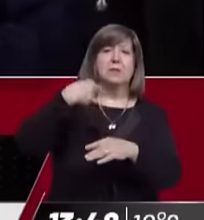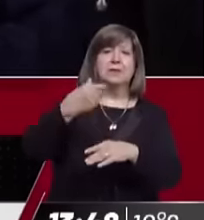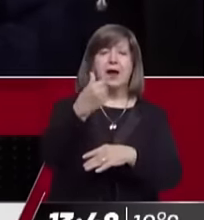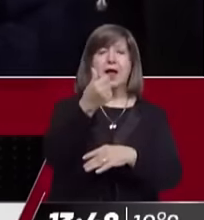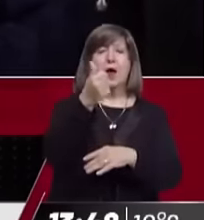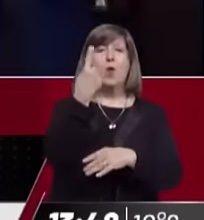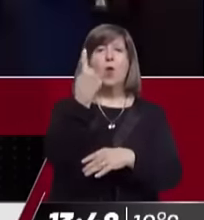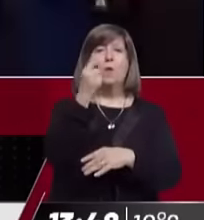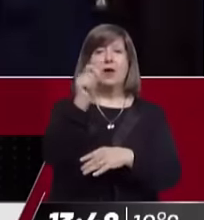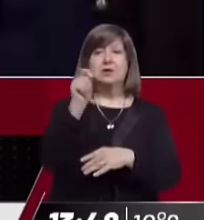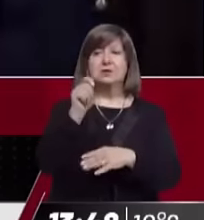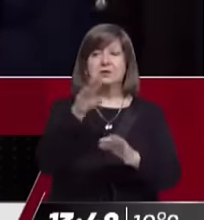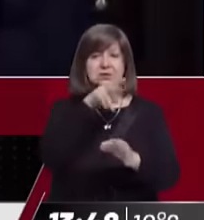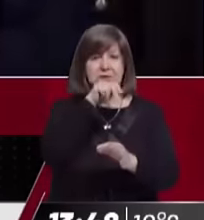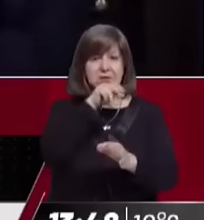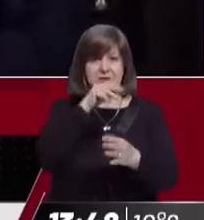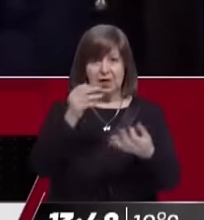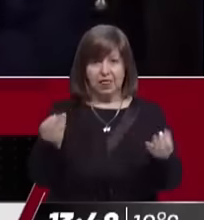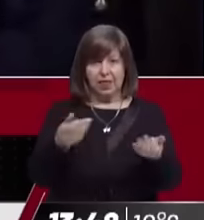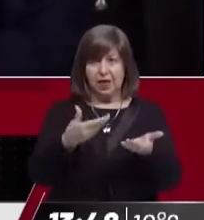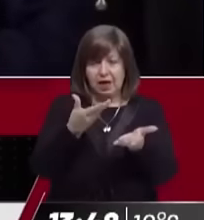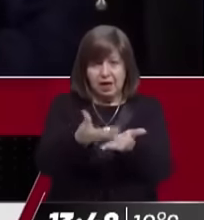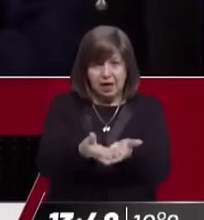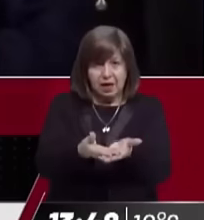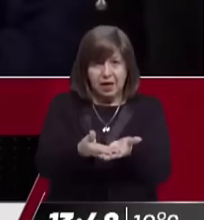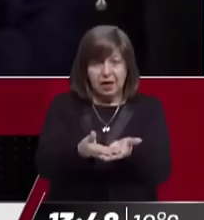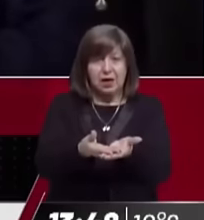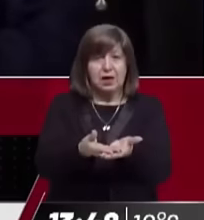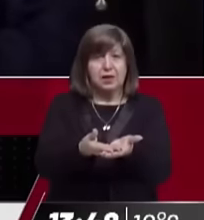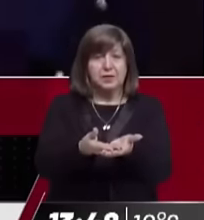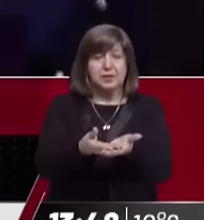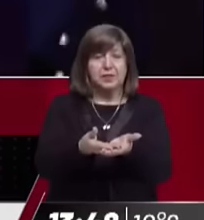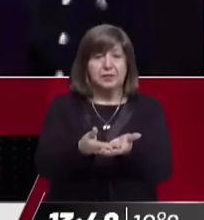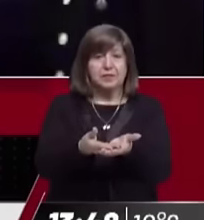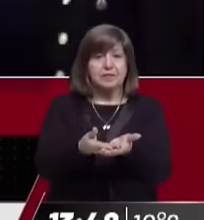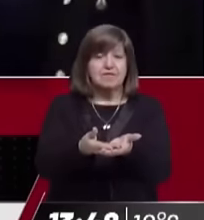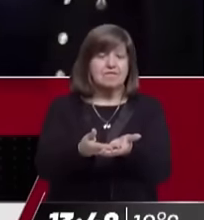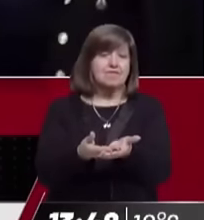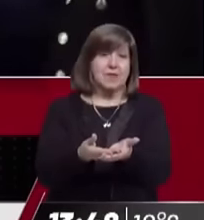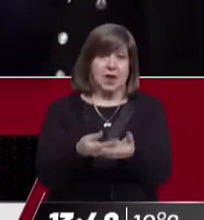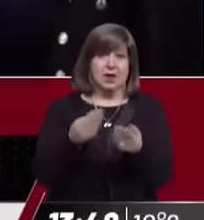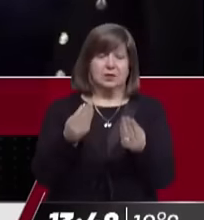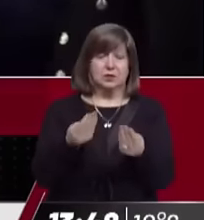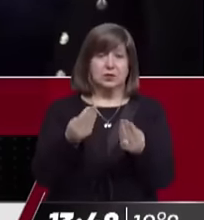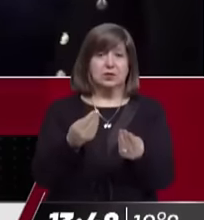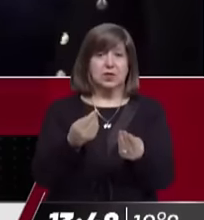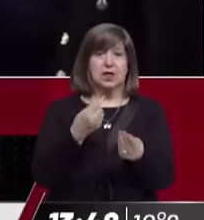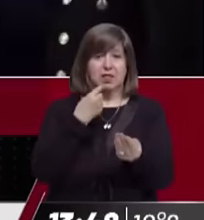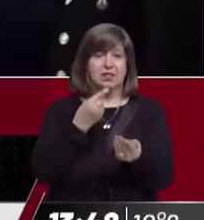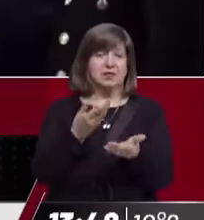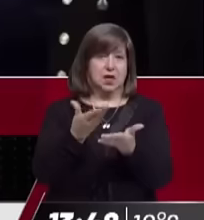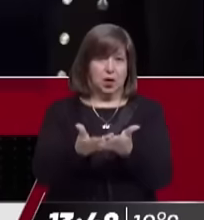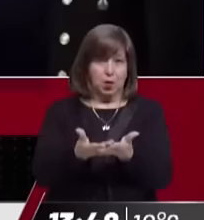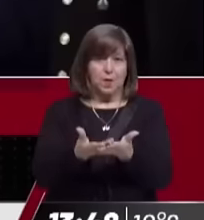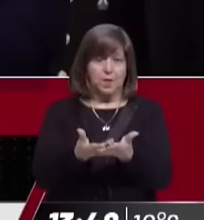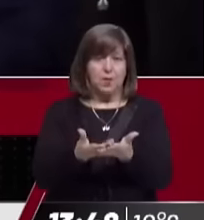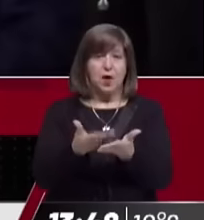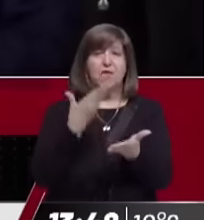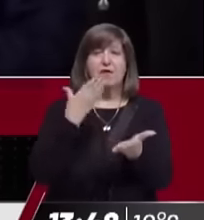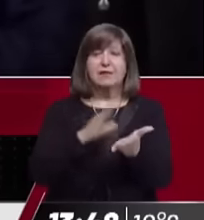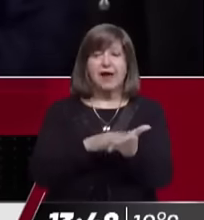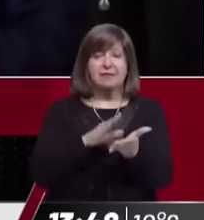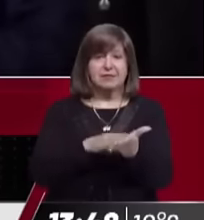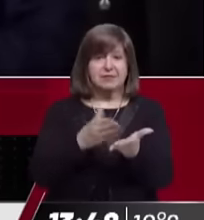ha entregado Nicolás Maduro. Hizo lo que quiso. Ahora, ¿por qué digo yo que es dura? Hizo lo que quiso y hasta ahora no